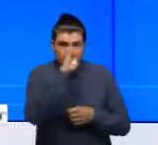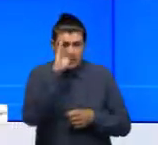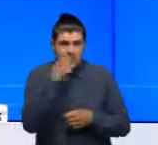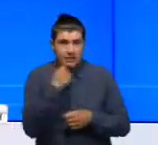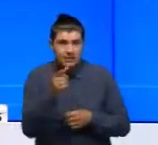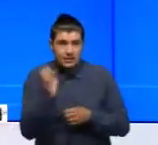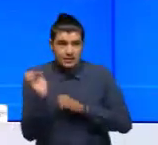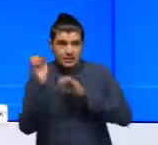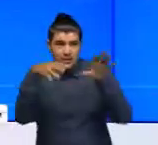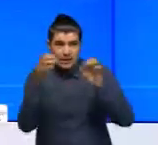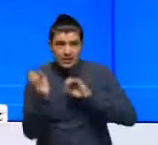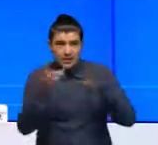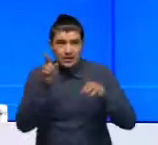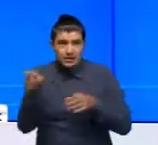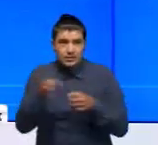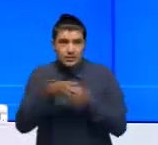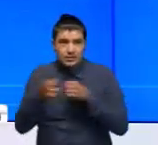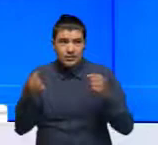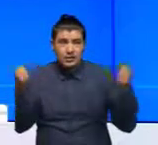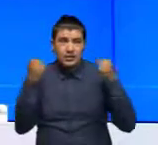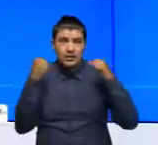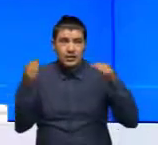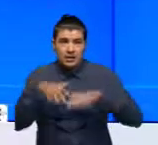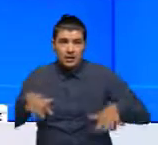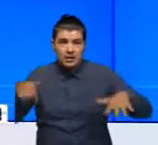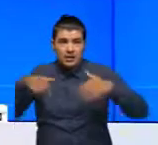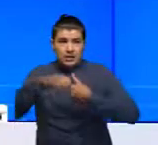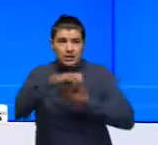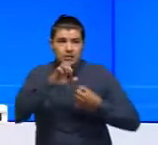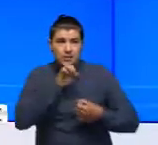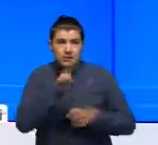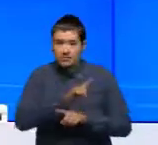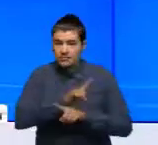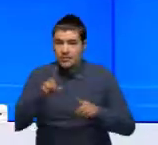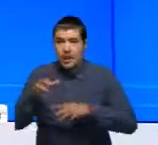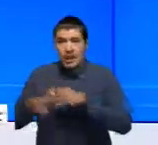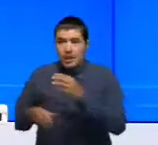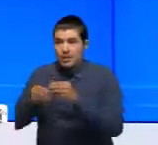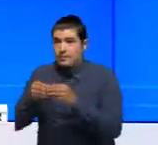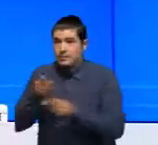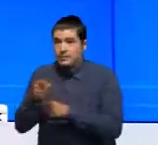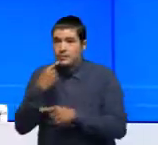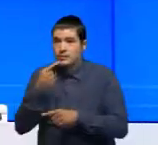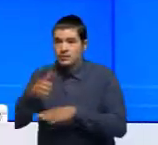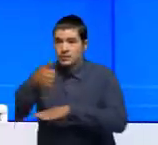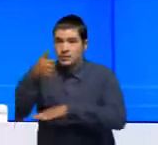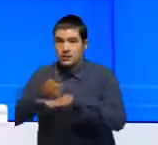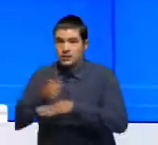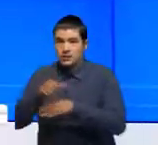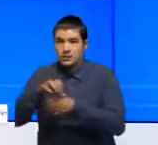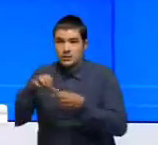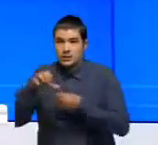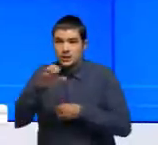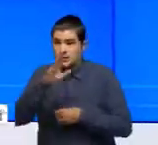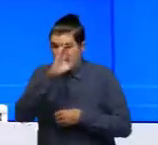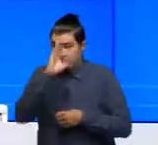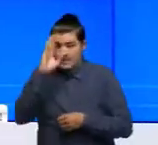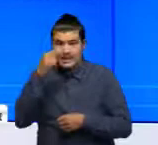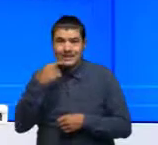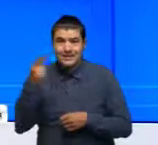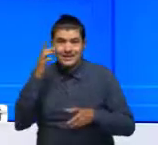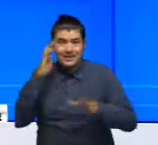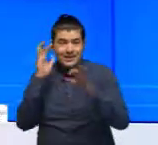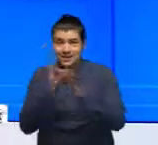se trasladen a ese municipio los residuos sólidos del área metropolitana de bucaramanga igualmente el mandatario de la capital turística de santander fue